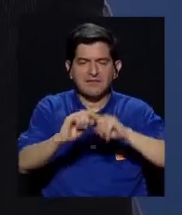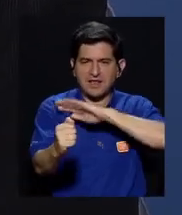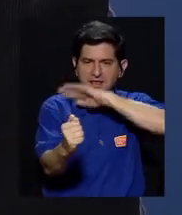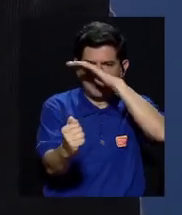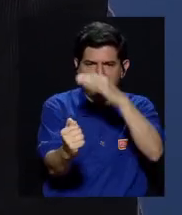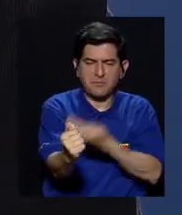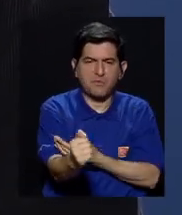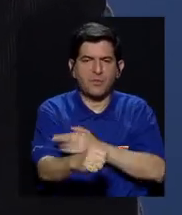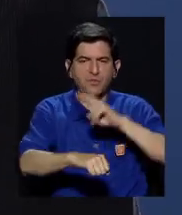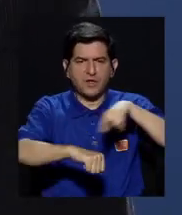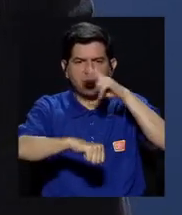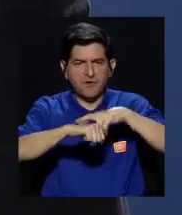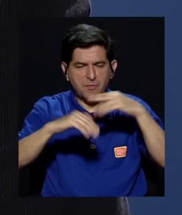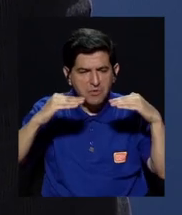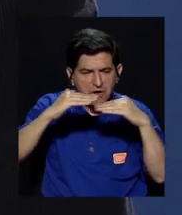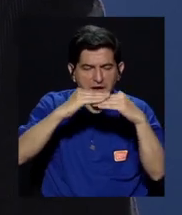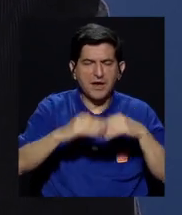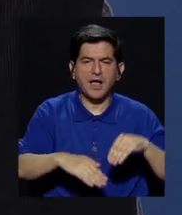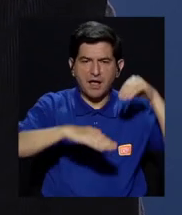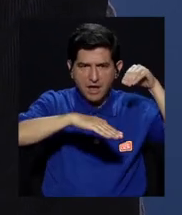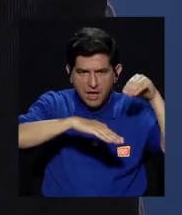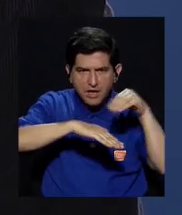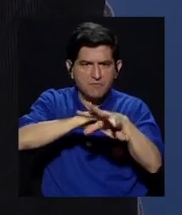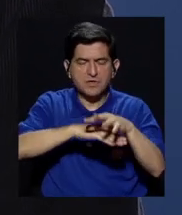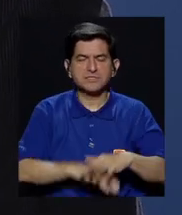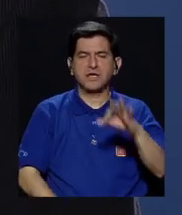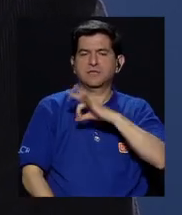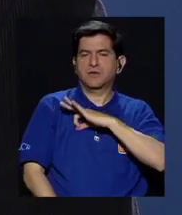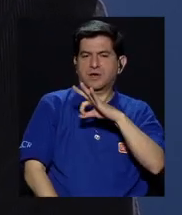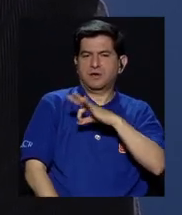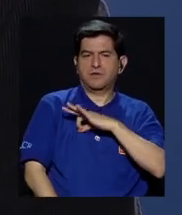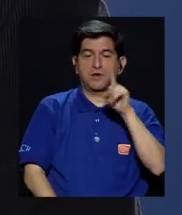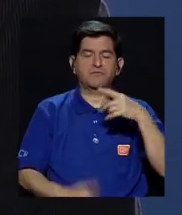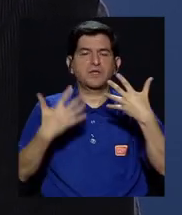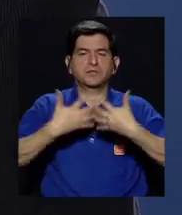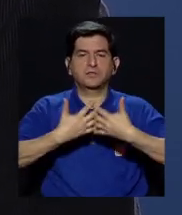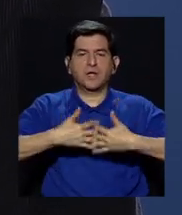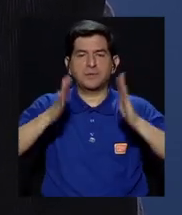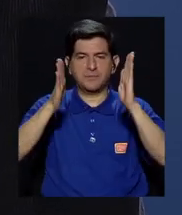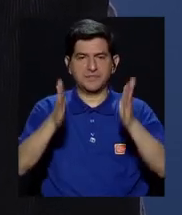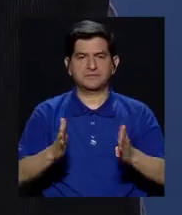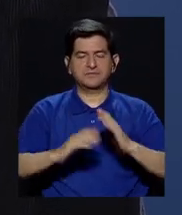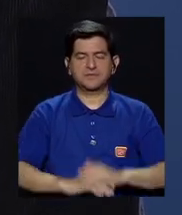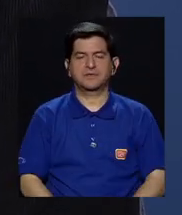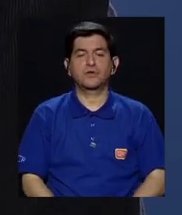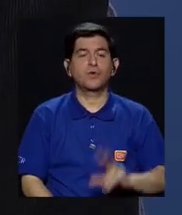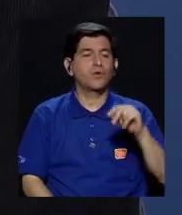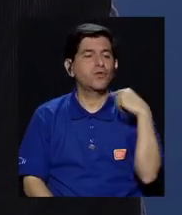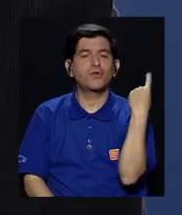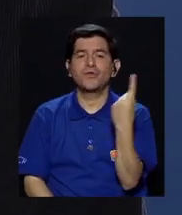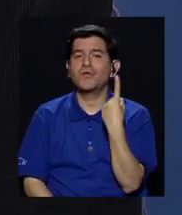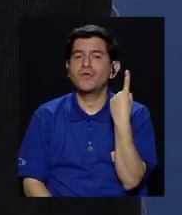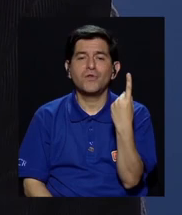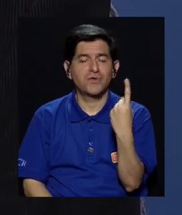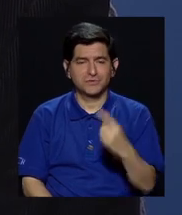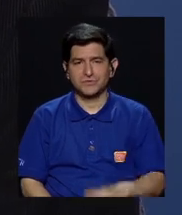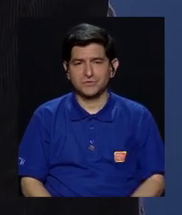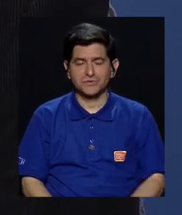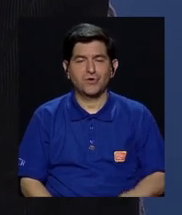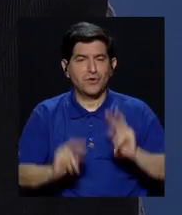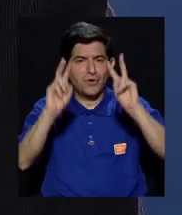los poderes de la república en aras de diferenciar para beneficio de un empresario y entonces no solamente